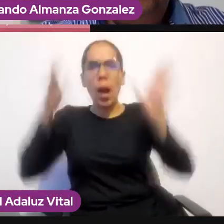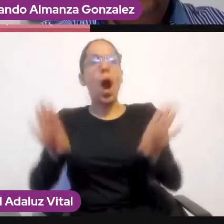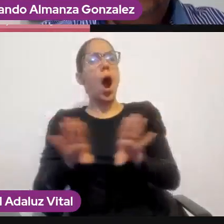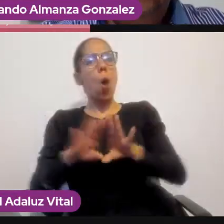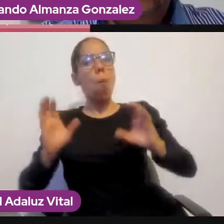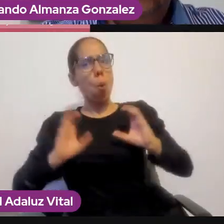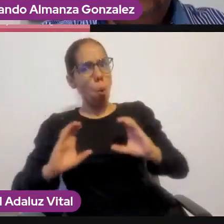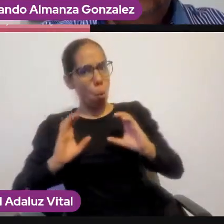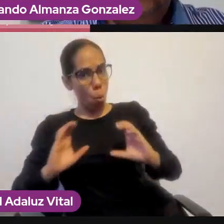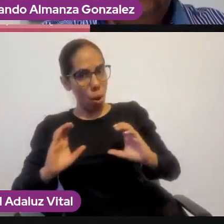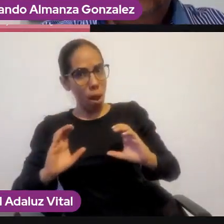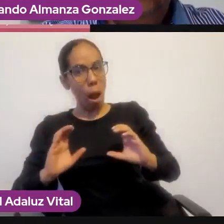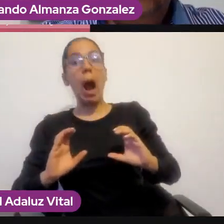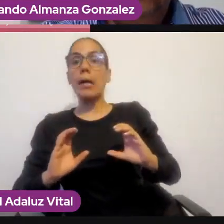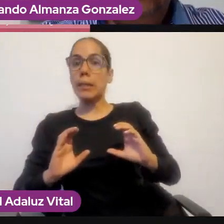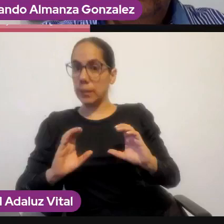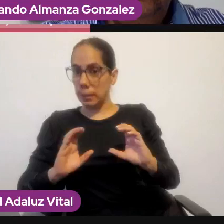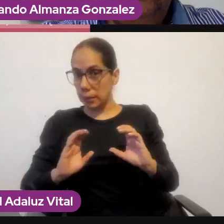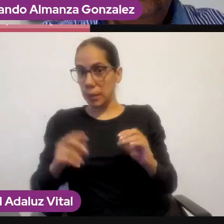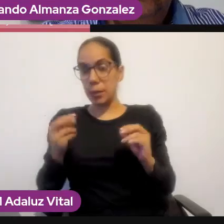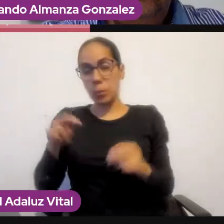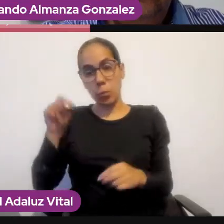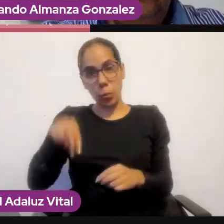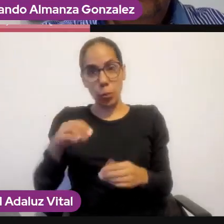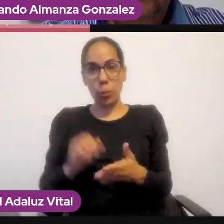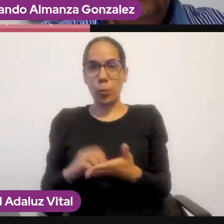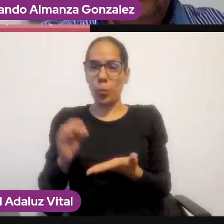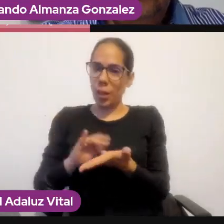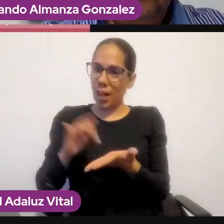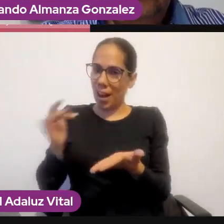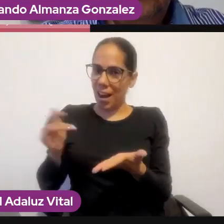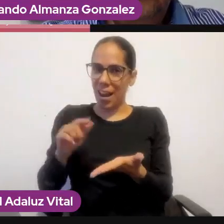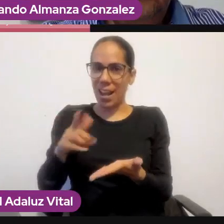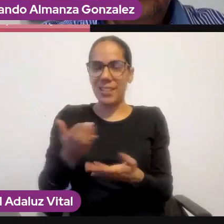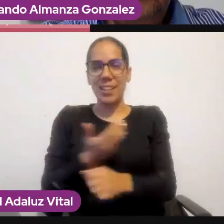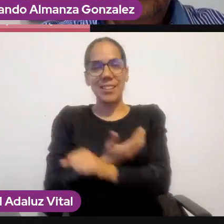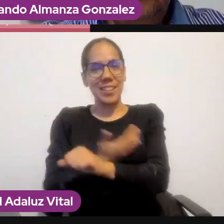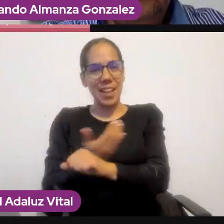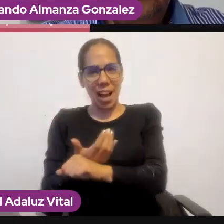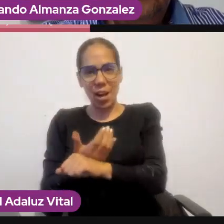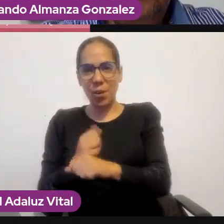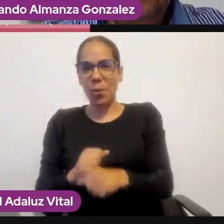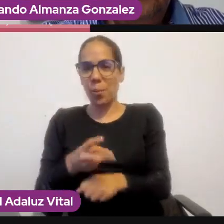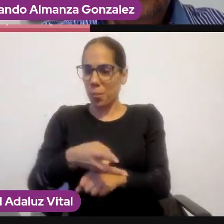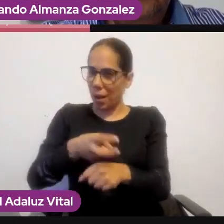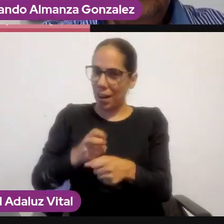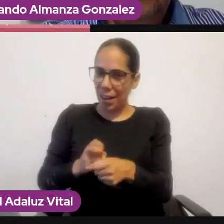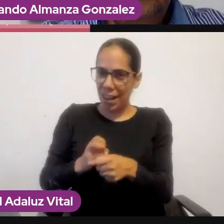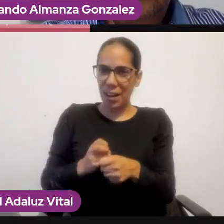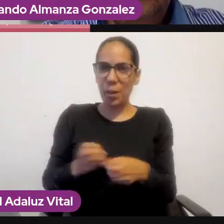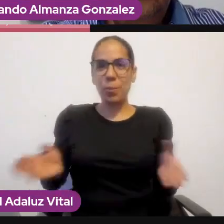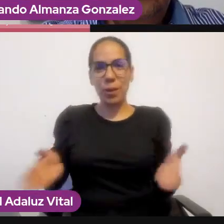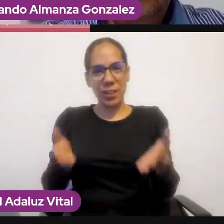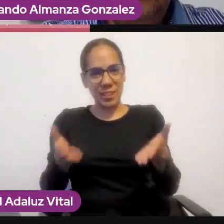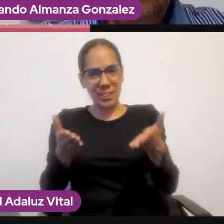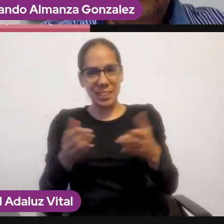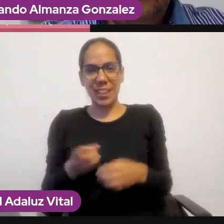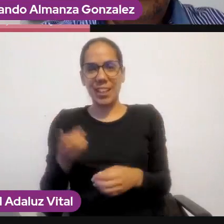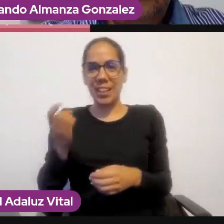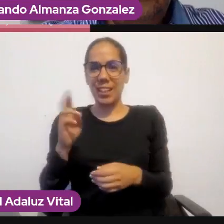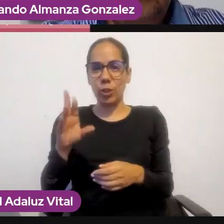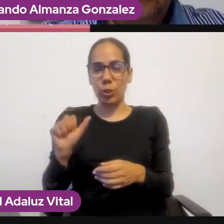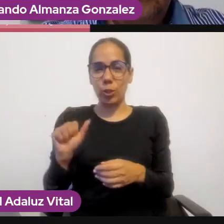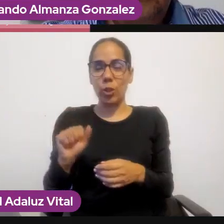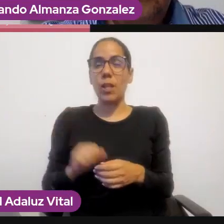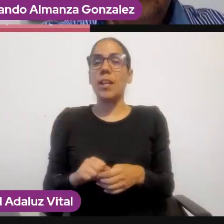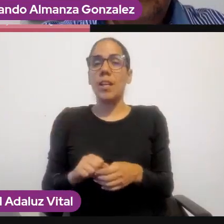para este tema, gracias y el agradecimiento por el acompañamiento y colaboración para la charla de hoy al doctor Armando